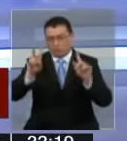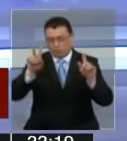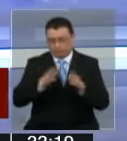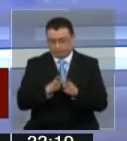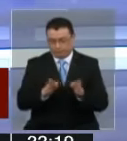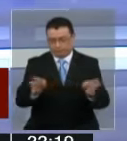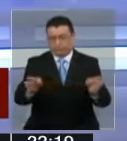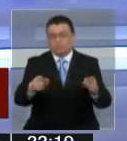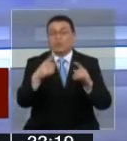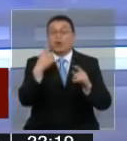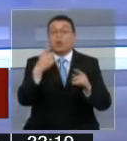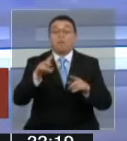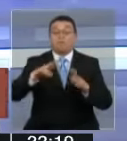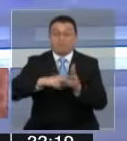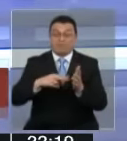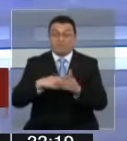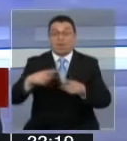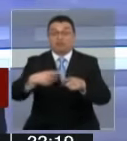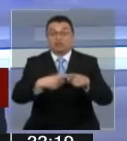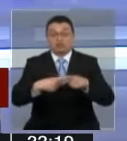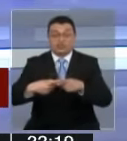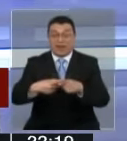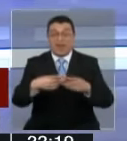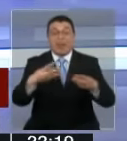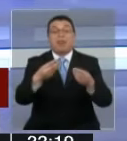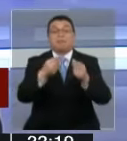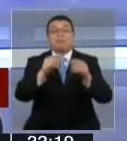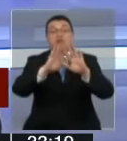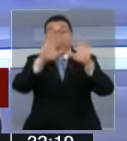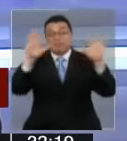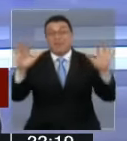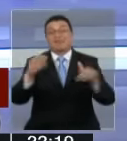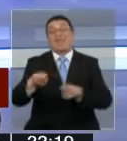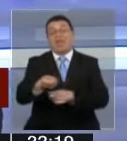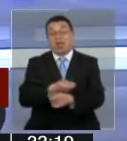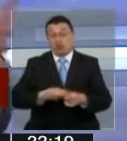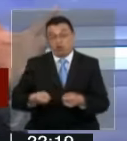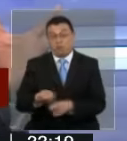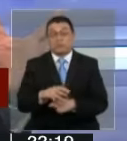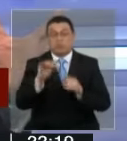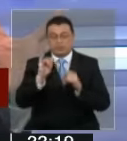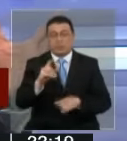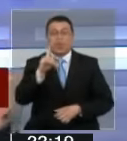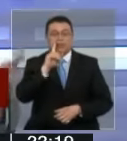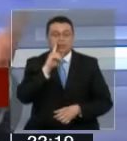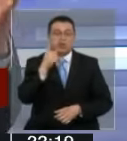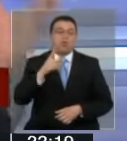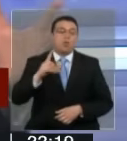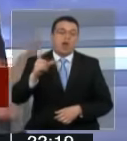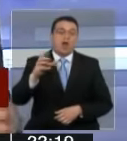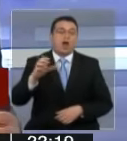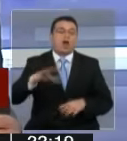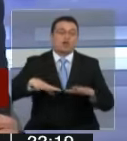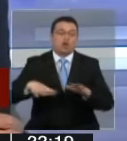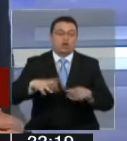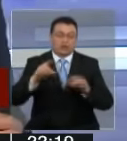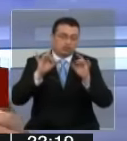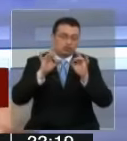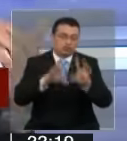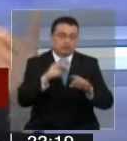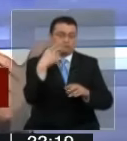supuesto, una crisis social, medioambiental, económica, y que tiene una cuestión, por así decirlo, propia de esa